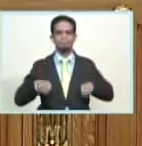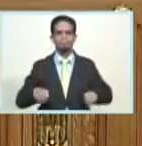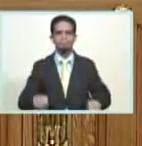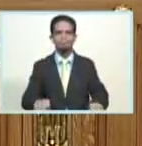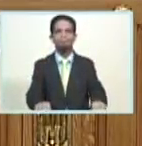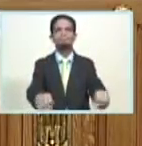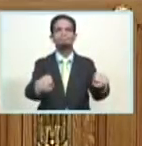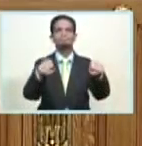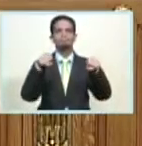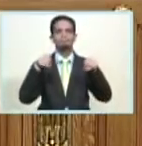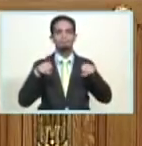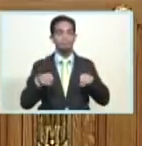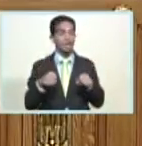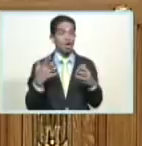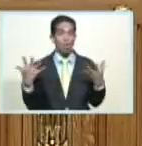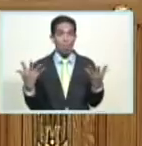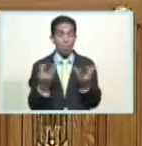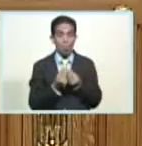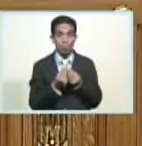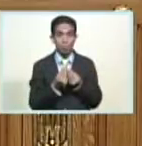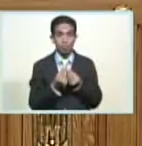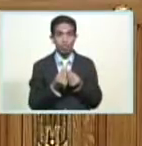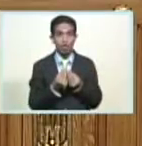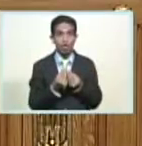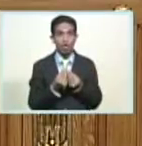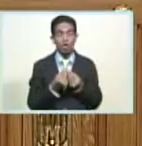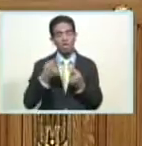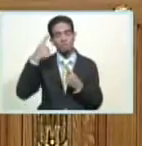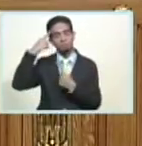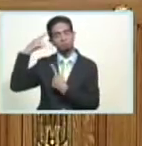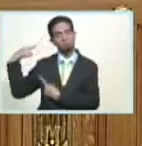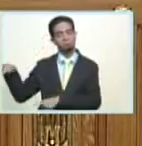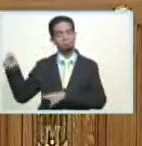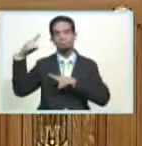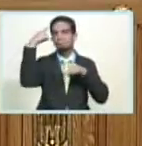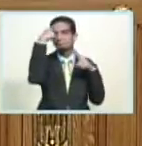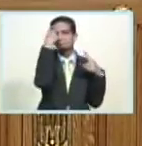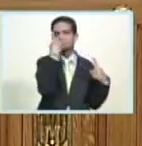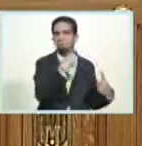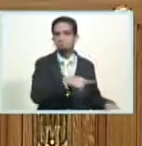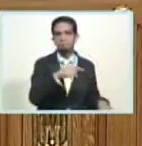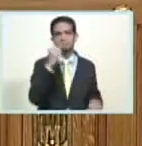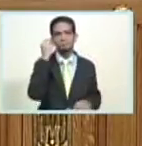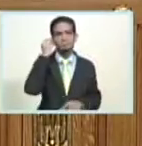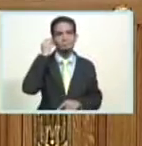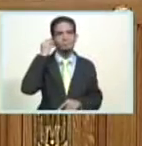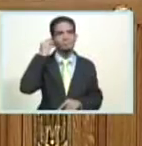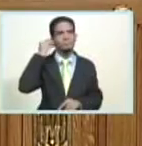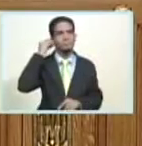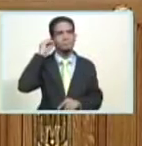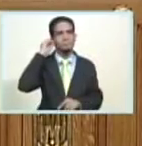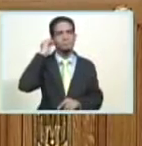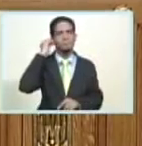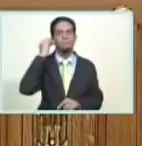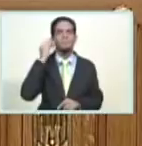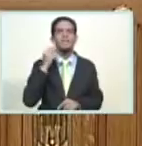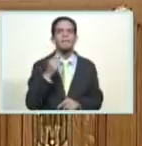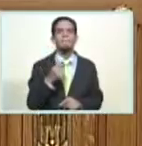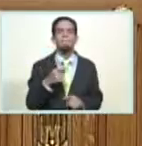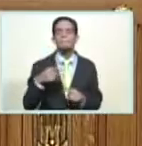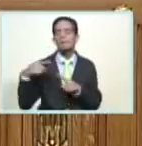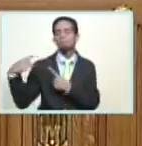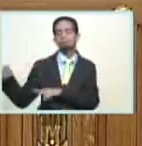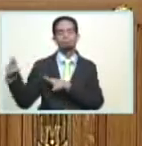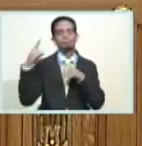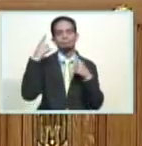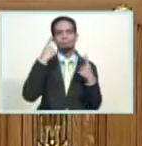remar acompasados todos juntos, haya quienes no remen, haya quienes remen para atrás o haya quienes remen para los